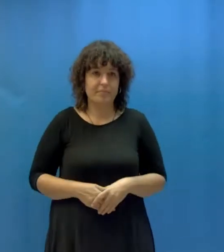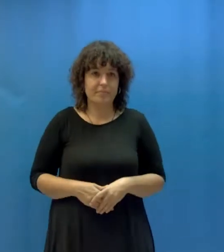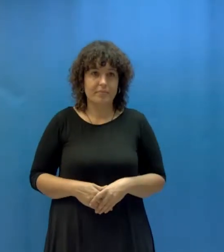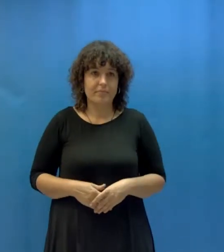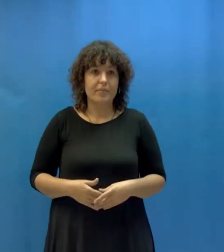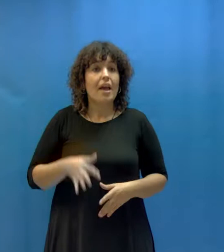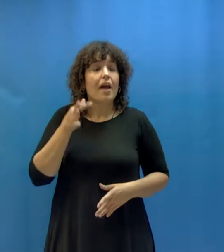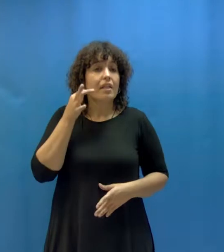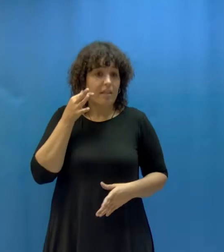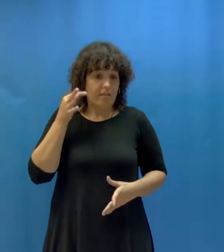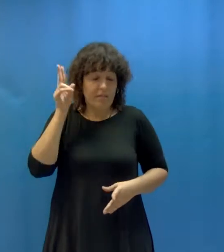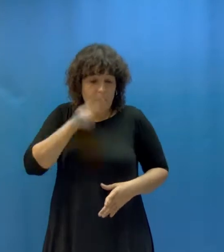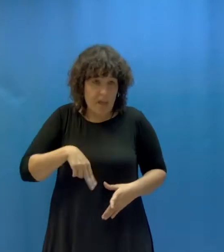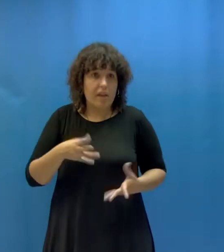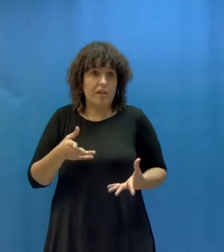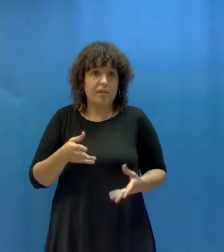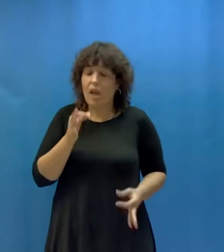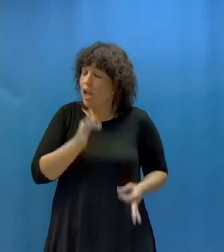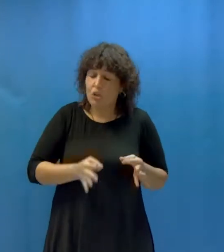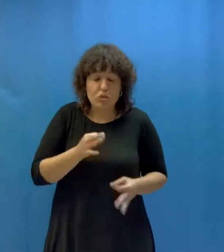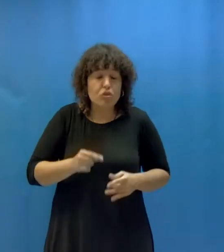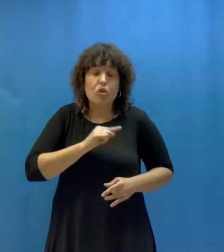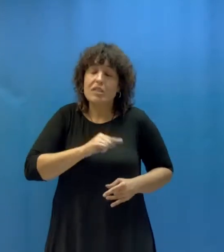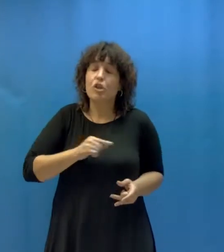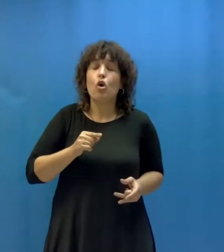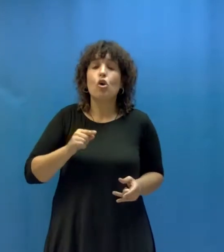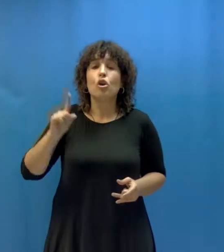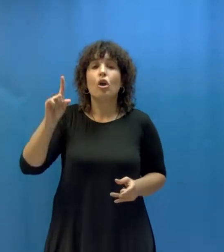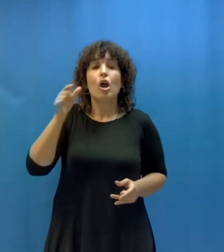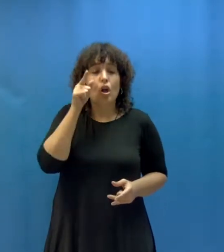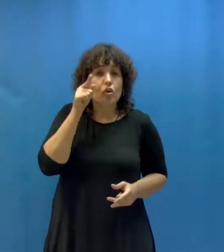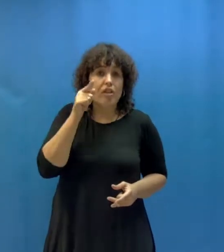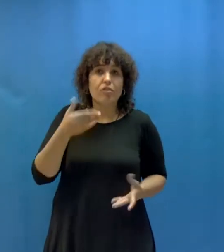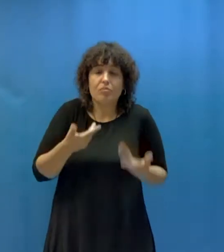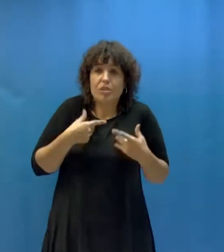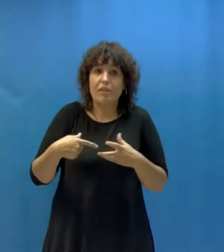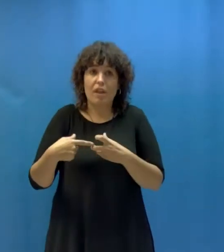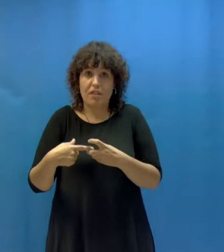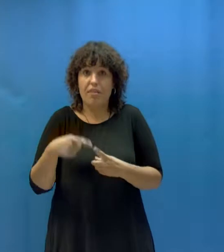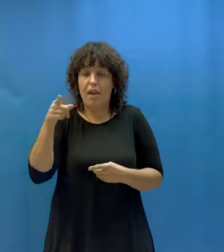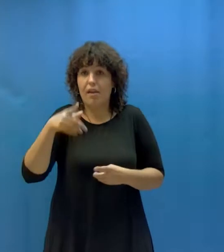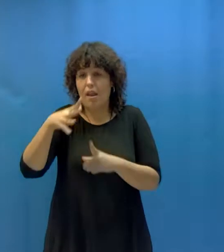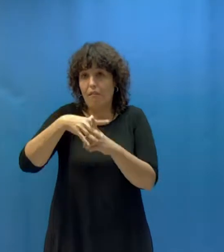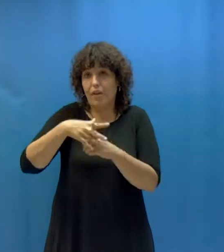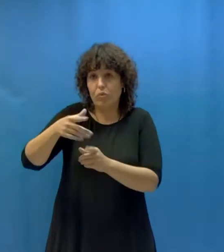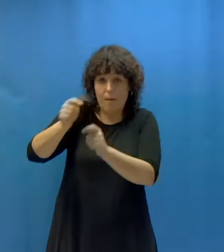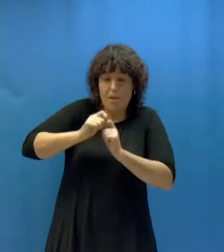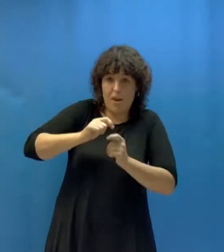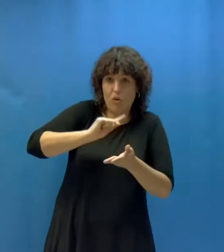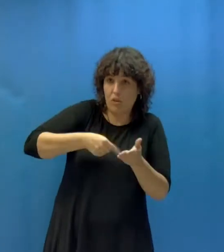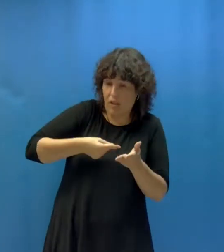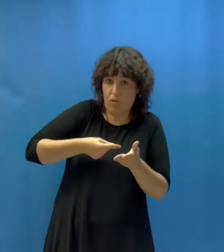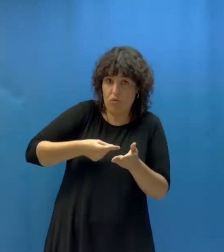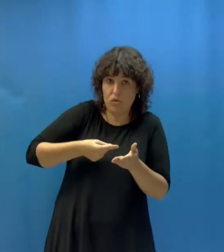no sería justo darles ovación solo al señor Lorenzo, responsable de Hacienda, porque sea él quien trae al Pleno las facturas sin contrato una vez más, que ya